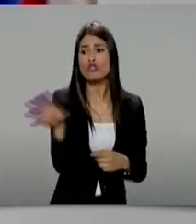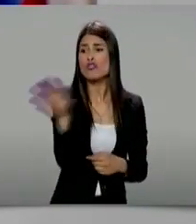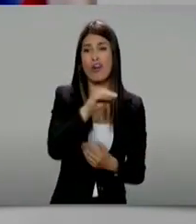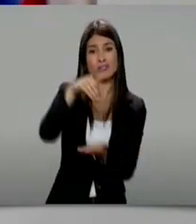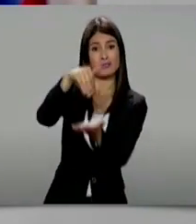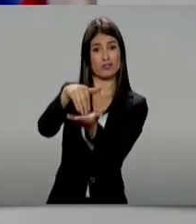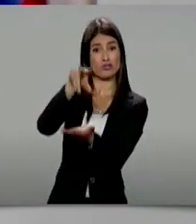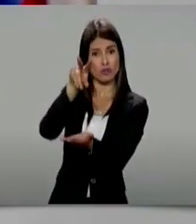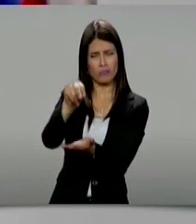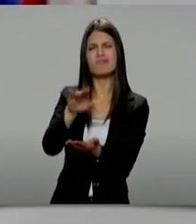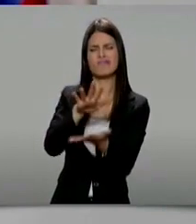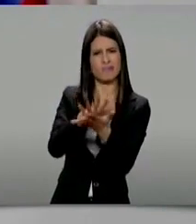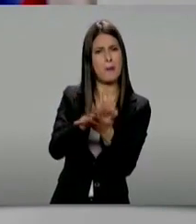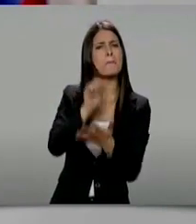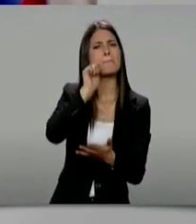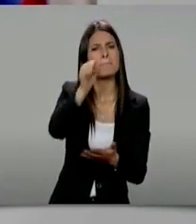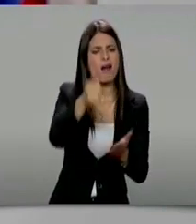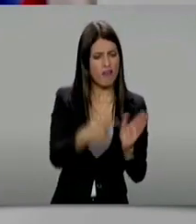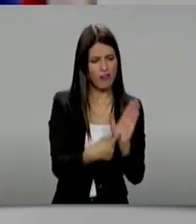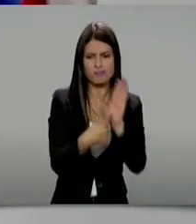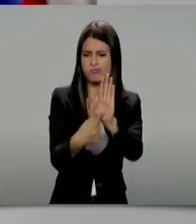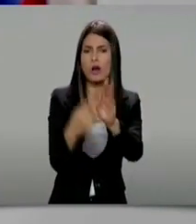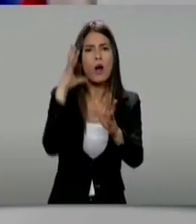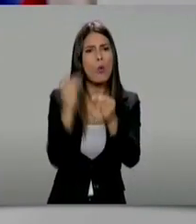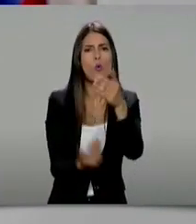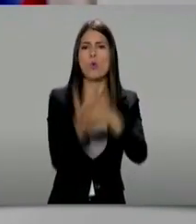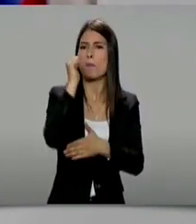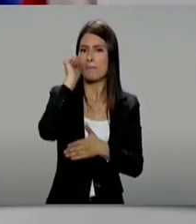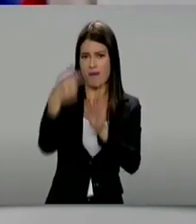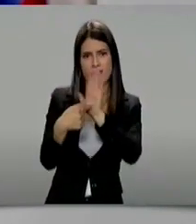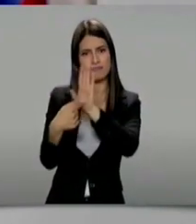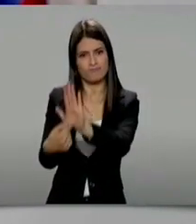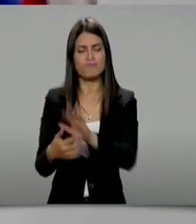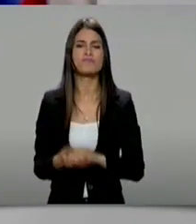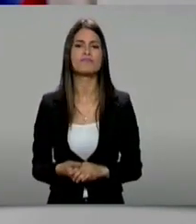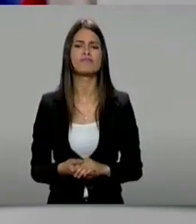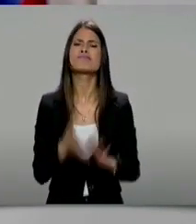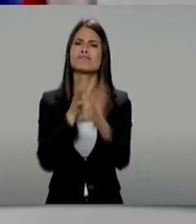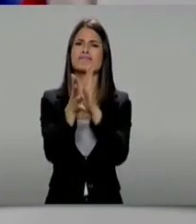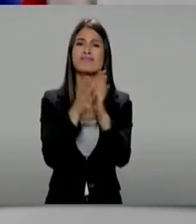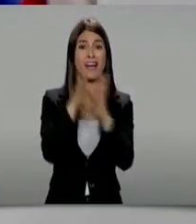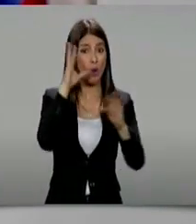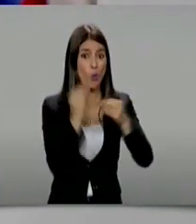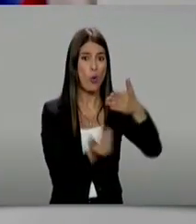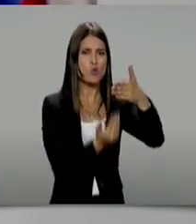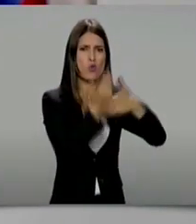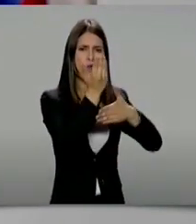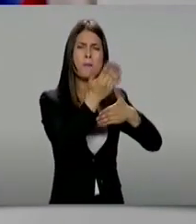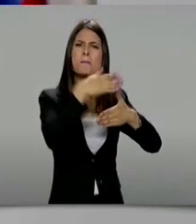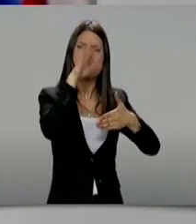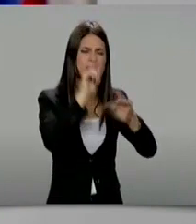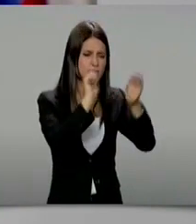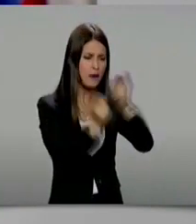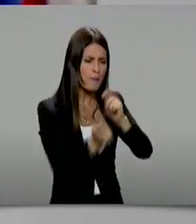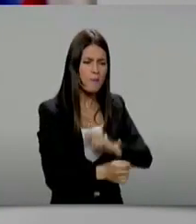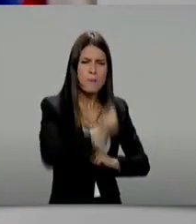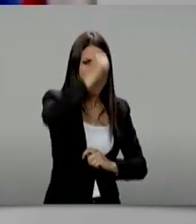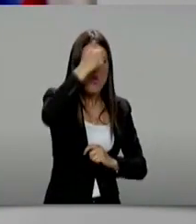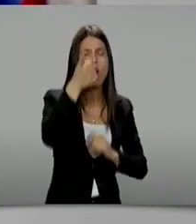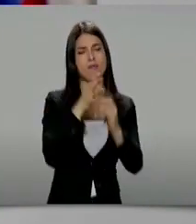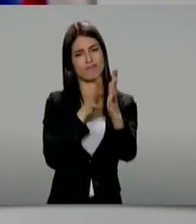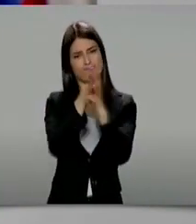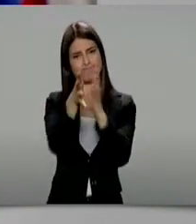mañana desde ya quiero destacar los cambios más importantes que se hicieron uno de los temas que más